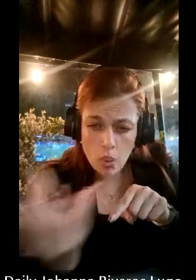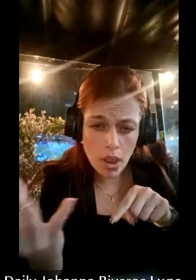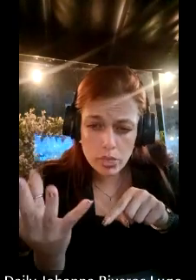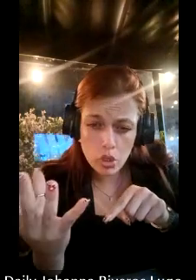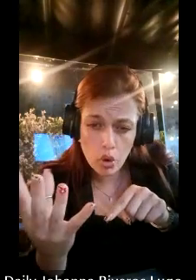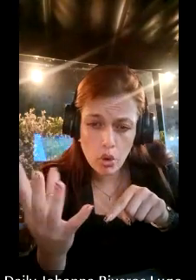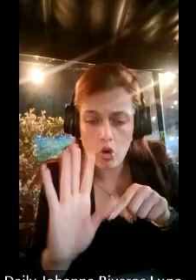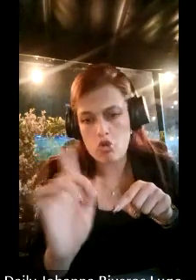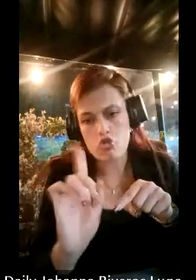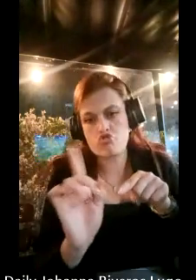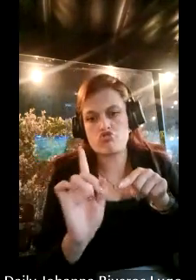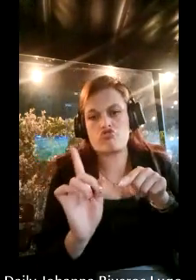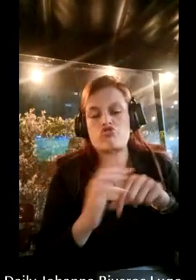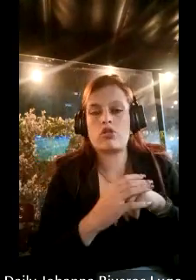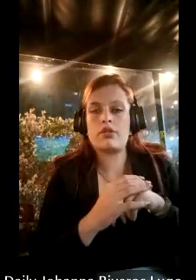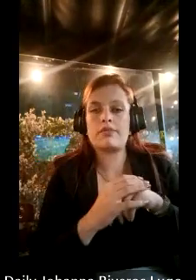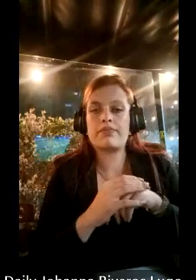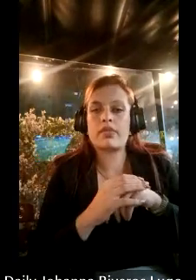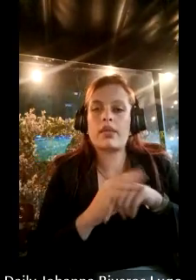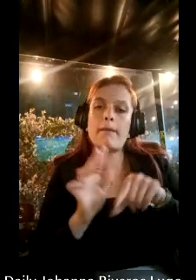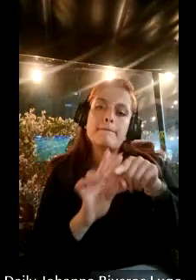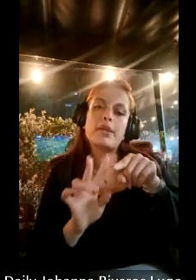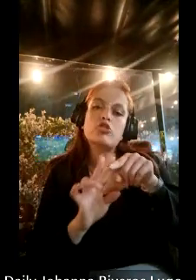¿Cuál es la velocidad del sonido?